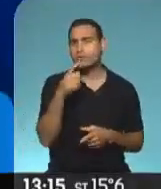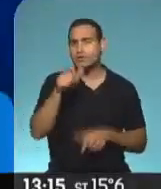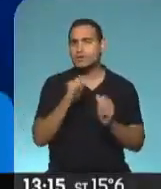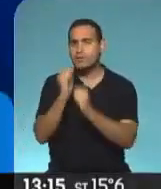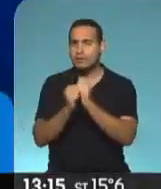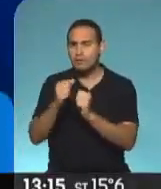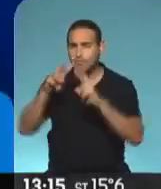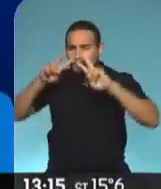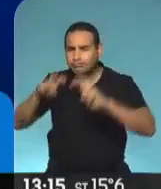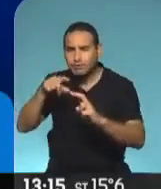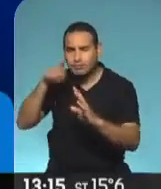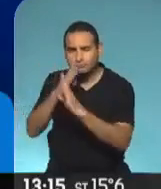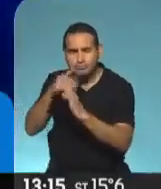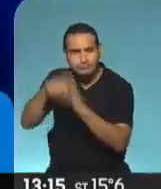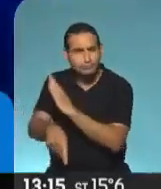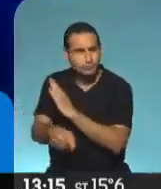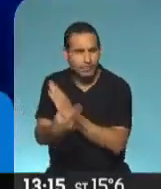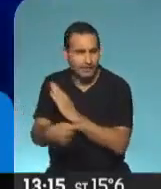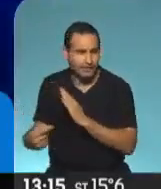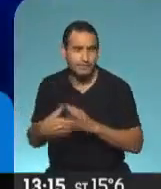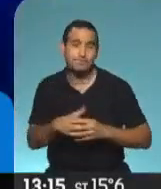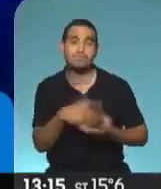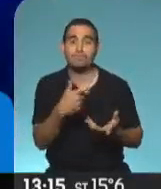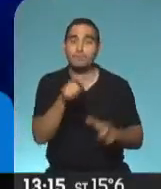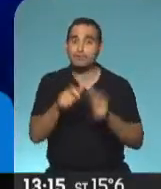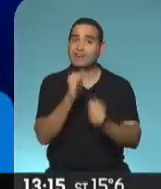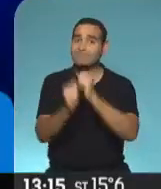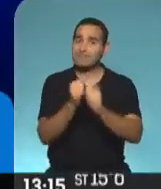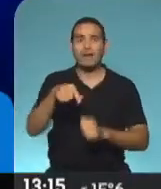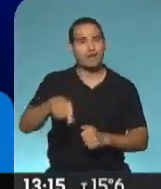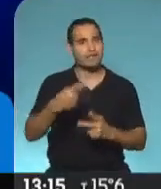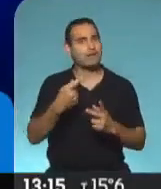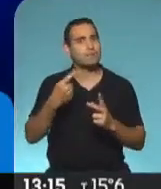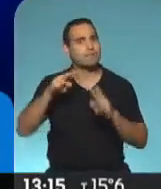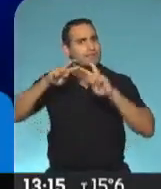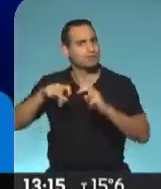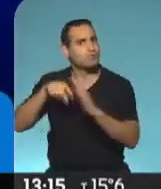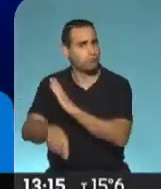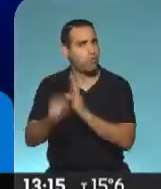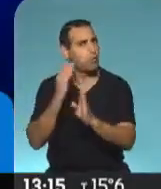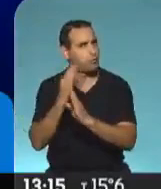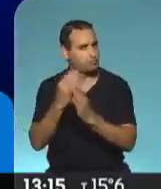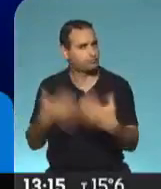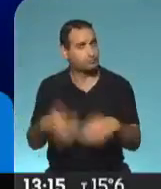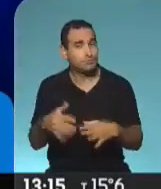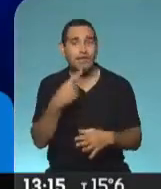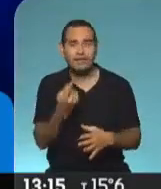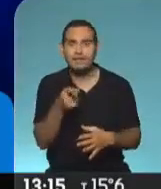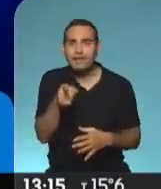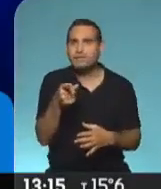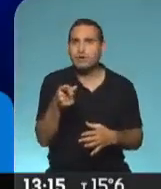tarea de inteligencia, Lucía? Claro, los empresarios, te decía, fue como un poco más allá porque tenían desde datos sobre